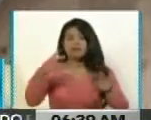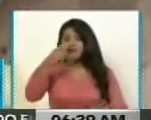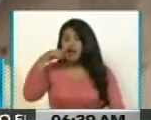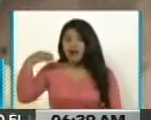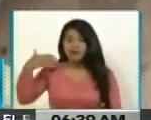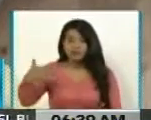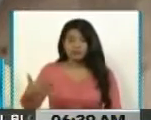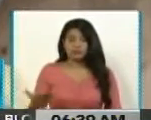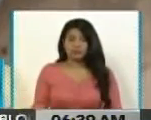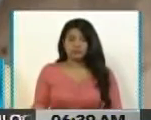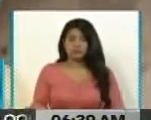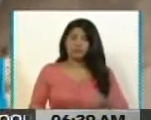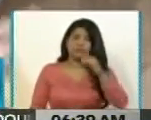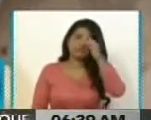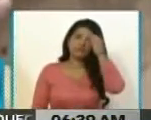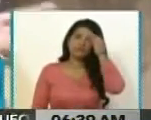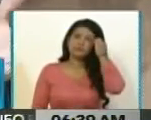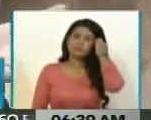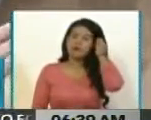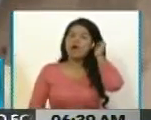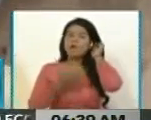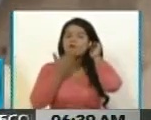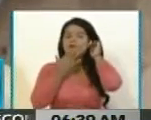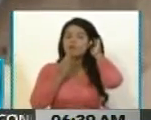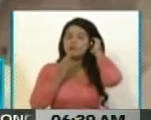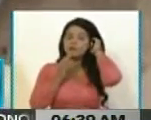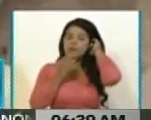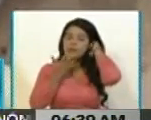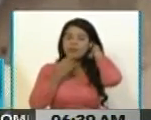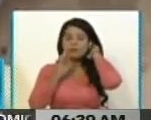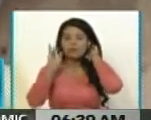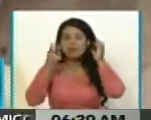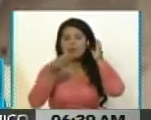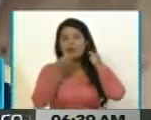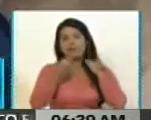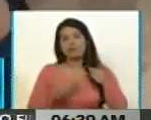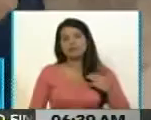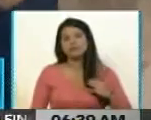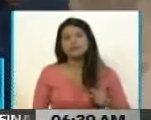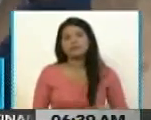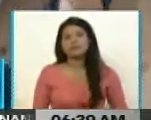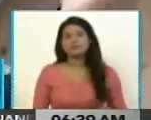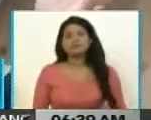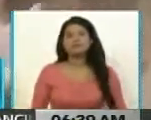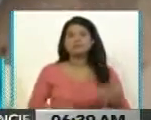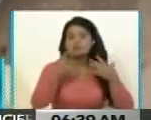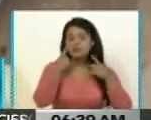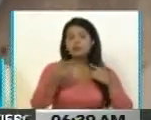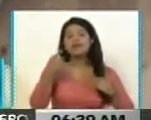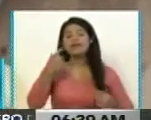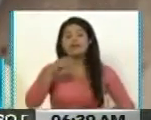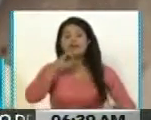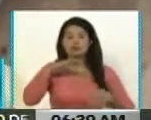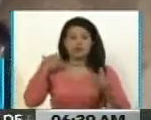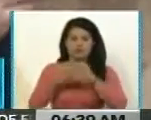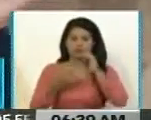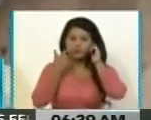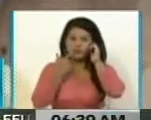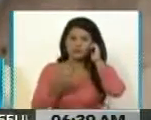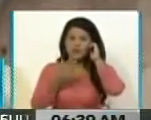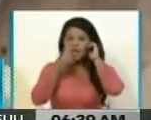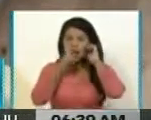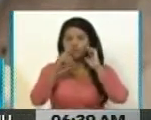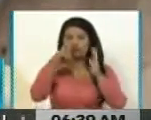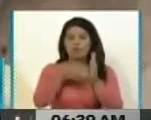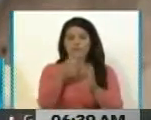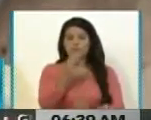¿no? Y porque, por ejemplo, el tema de los alimentos, si tú revisas un poco el histórico, te das cuenta que ya en el 2001